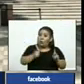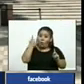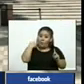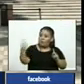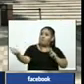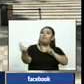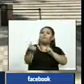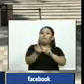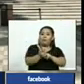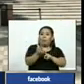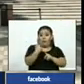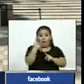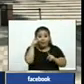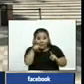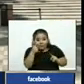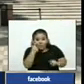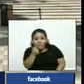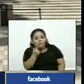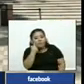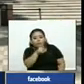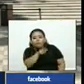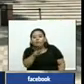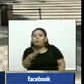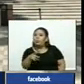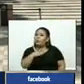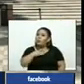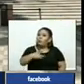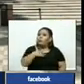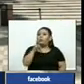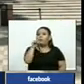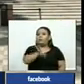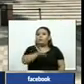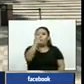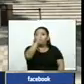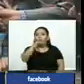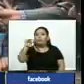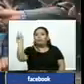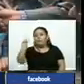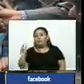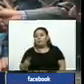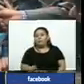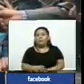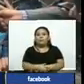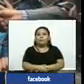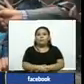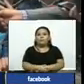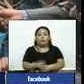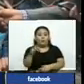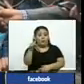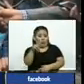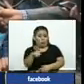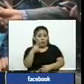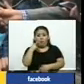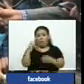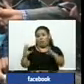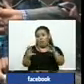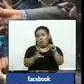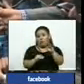país para que constate la situación de crisis que atraviesa la nación sudamericana. Estamos, y un poco lo que estuve